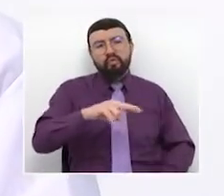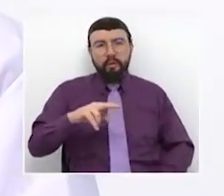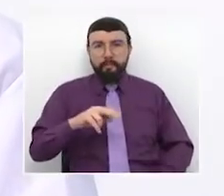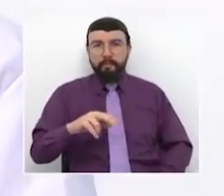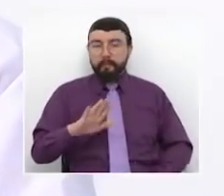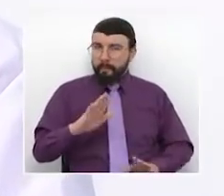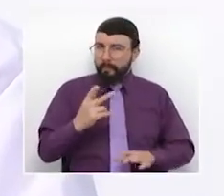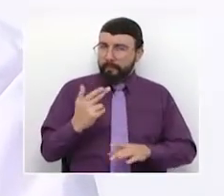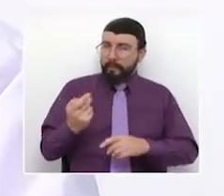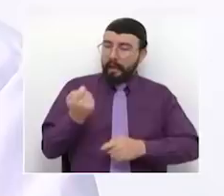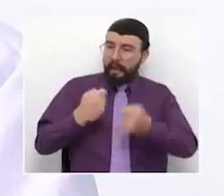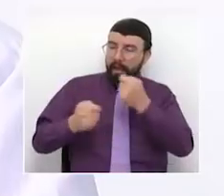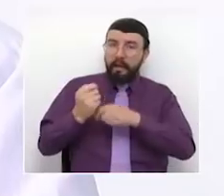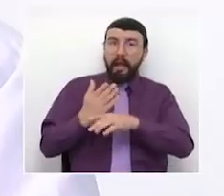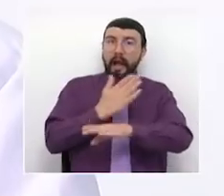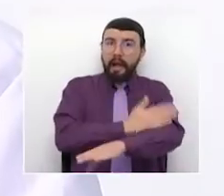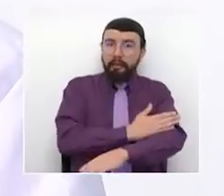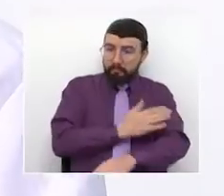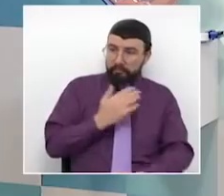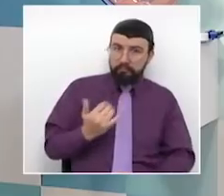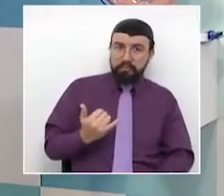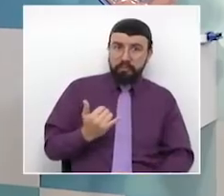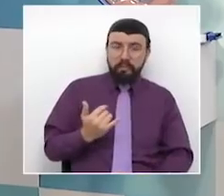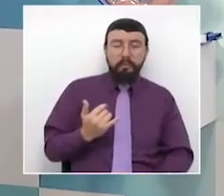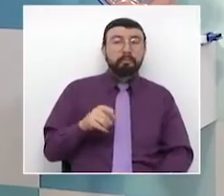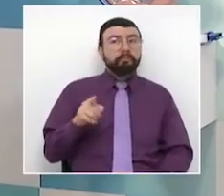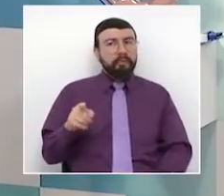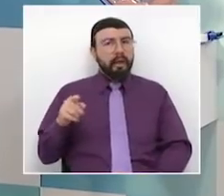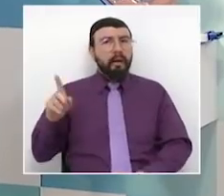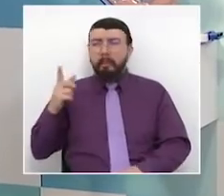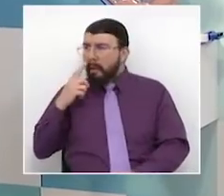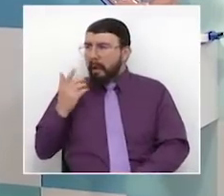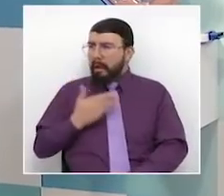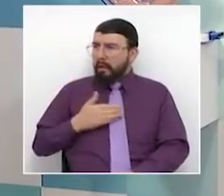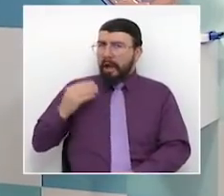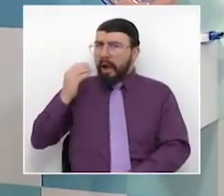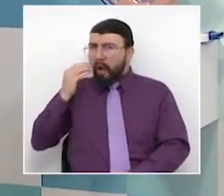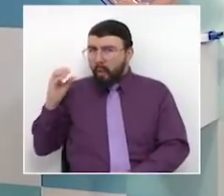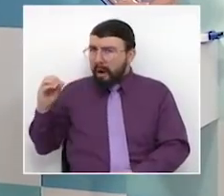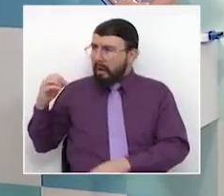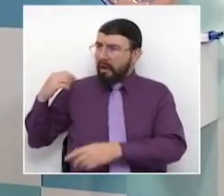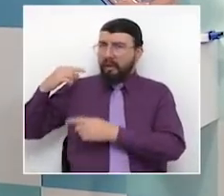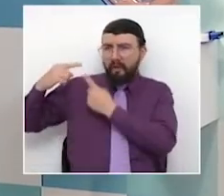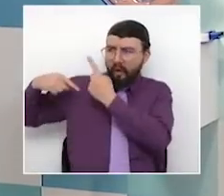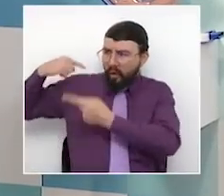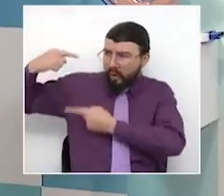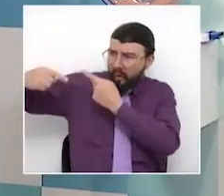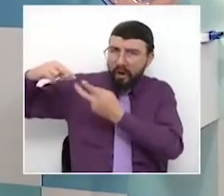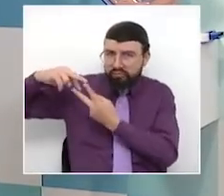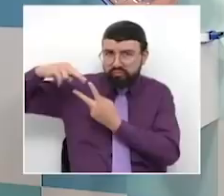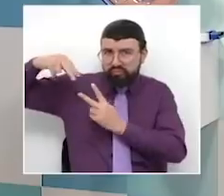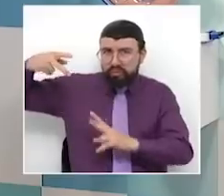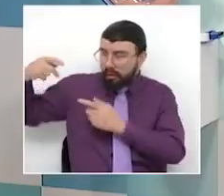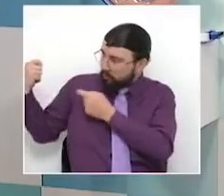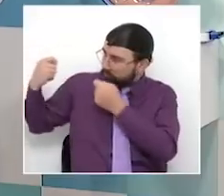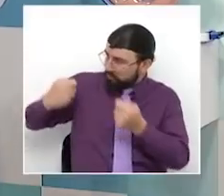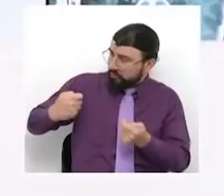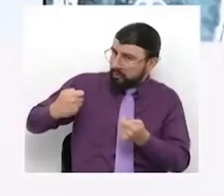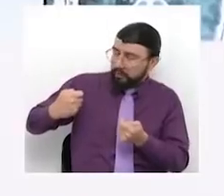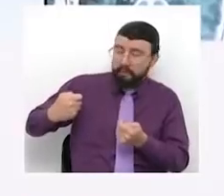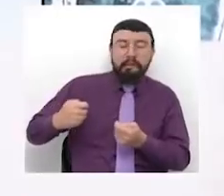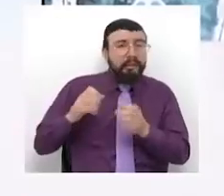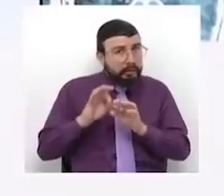comerciales, los factores hereditarios también juegan un papel importante. Desde luego, todos los factores hereditarios tienen un factor